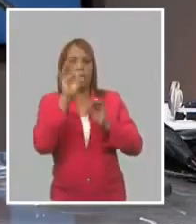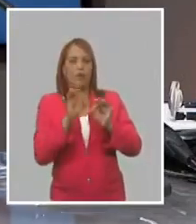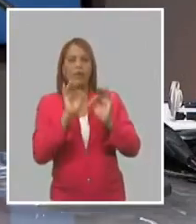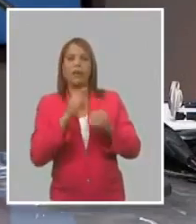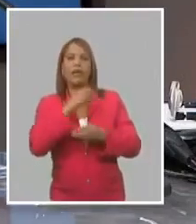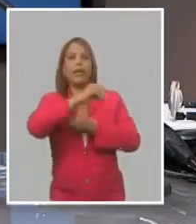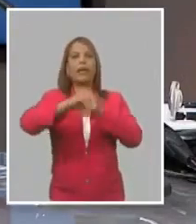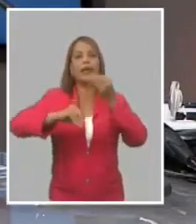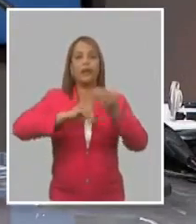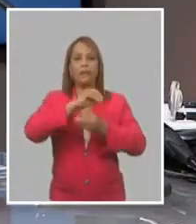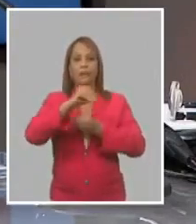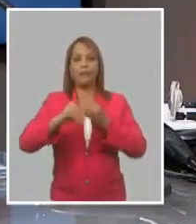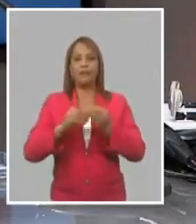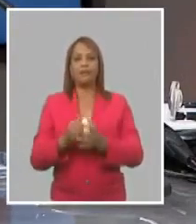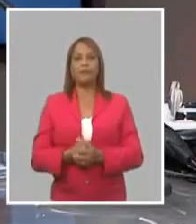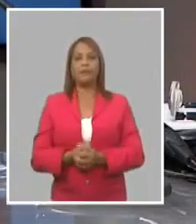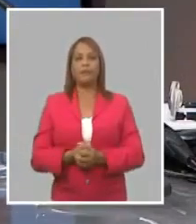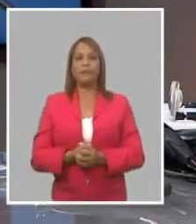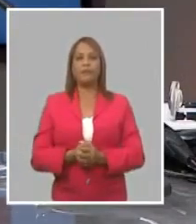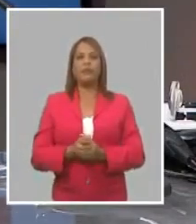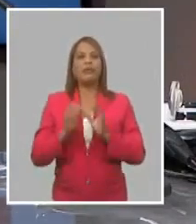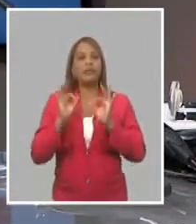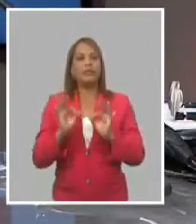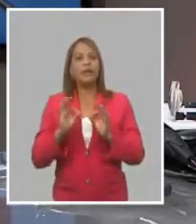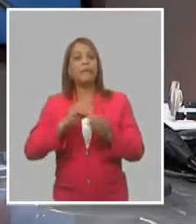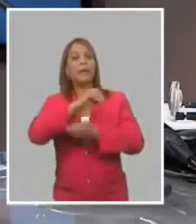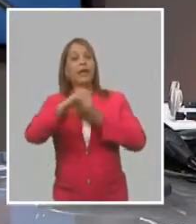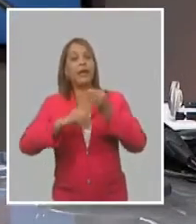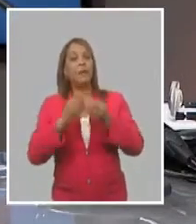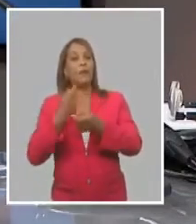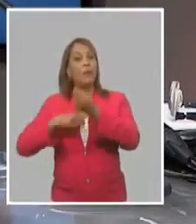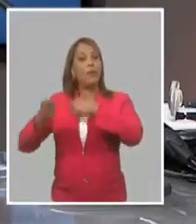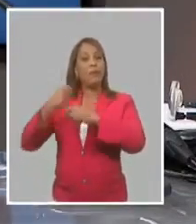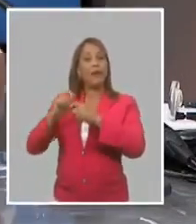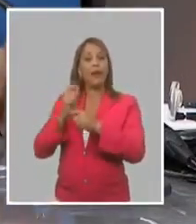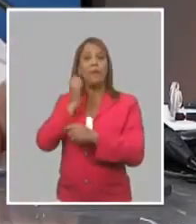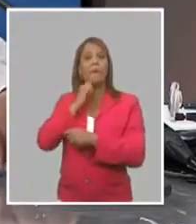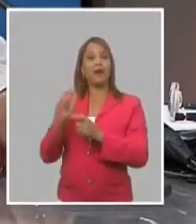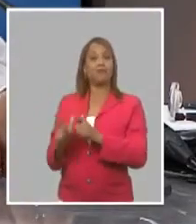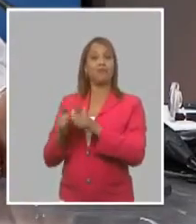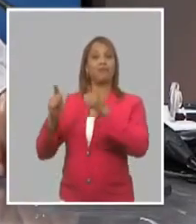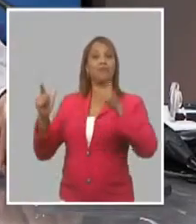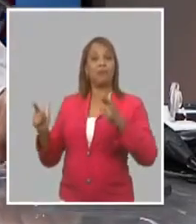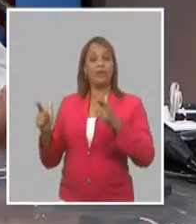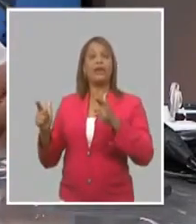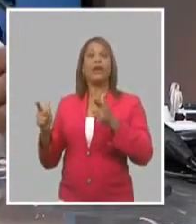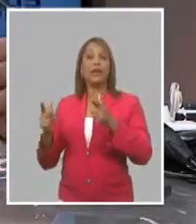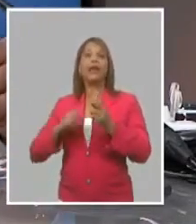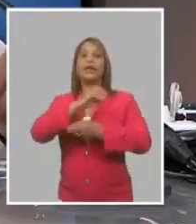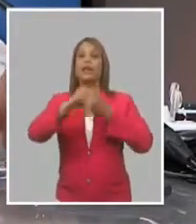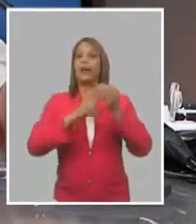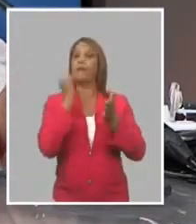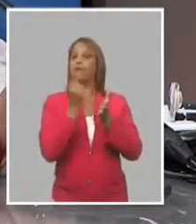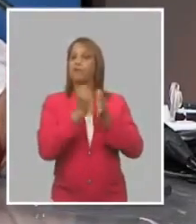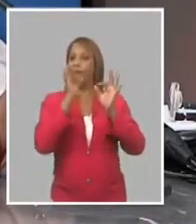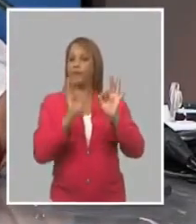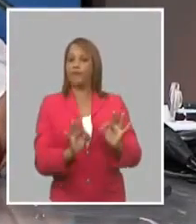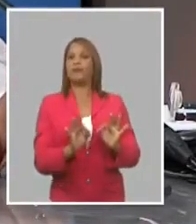mercado al tipo de cambio oficial. Y casi siempre el tipo de cambio del mercado es más grande que el tipo de cambio